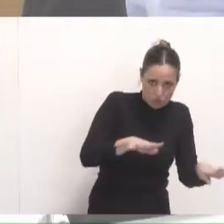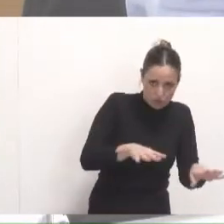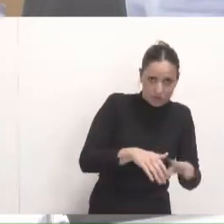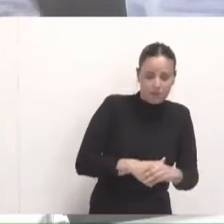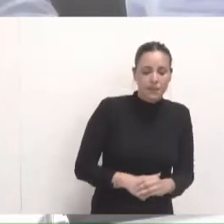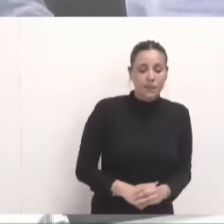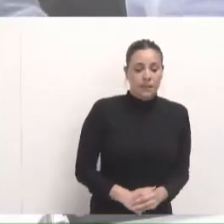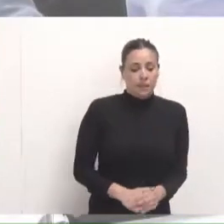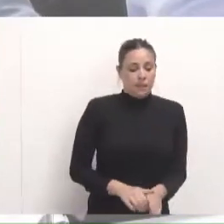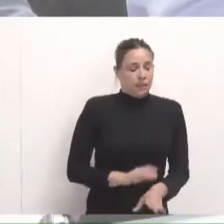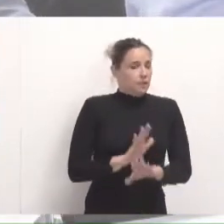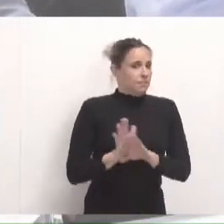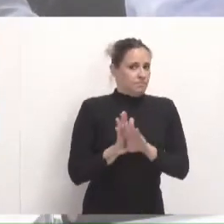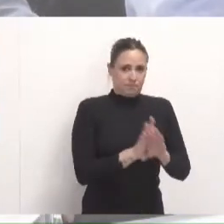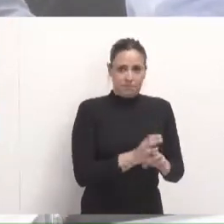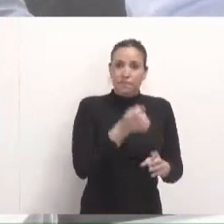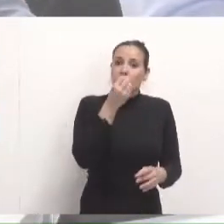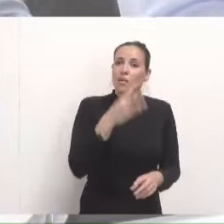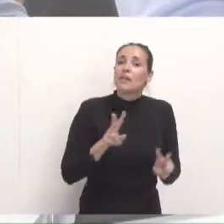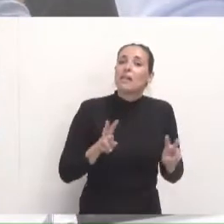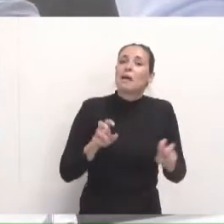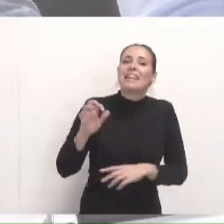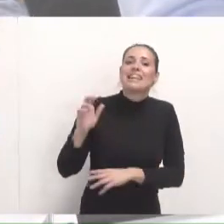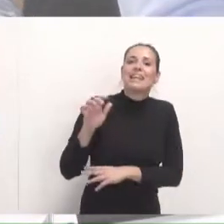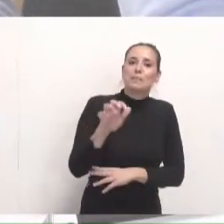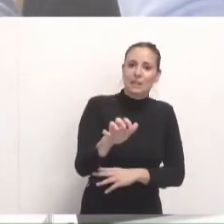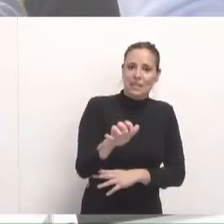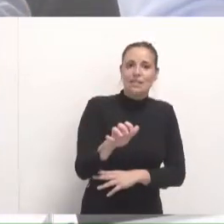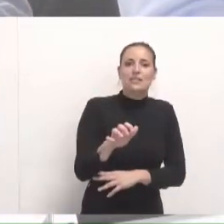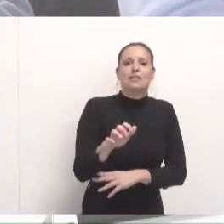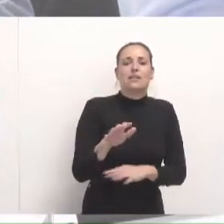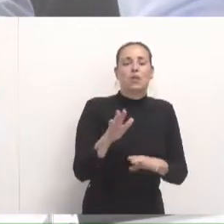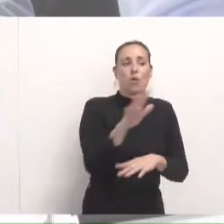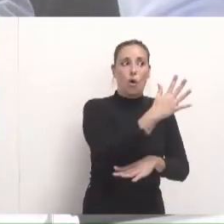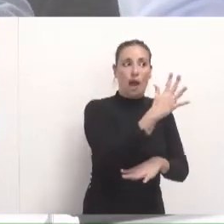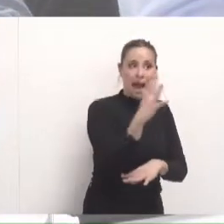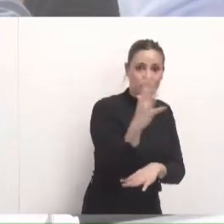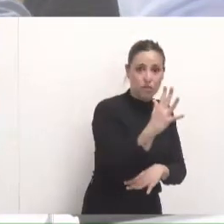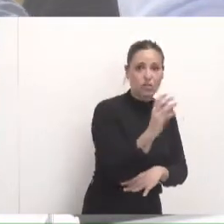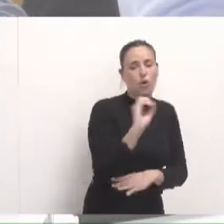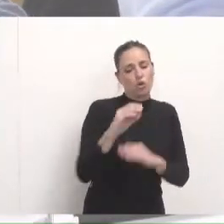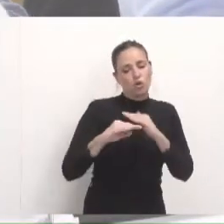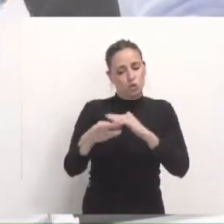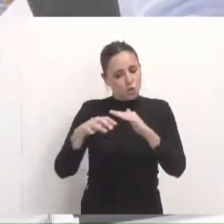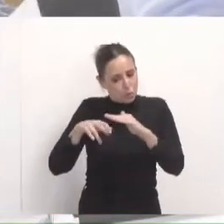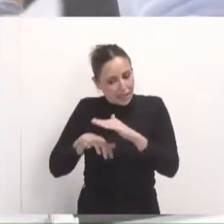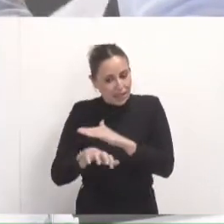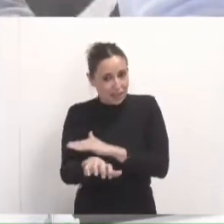caso de las termitas de los árboles y en el caso de las termitas subterráneas son